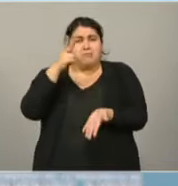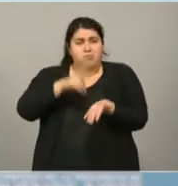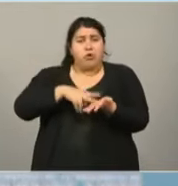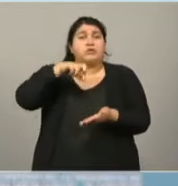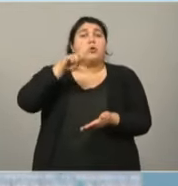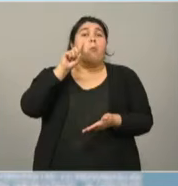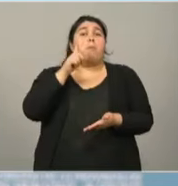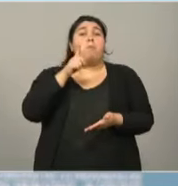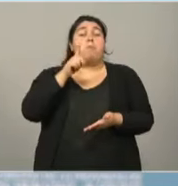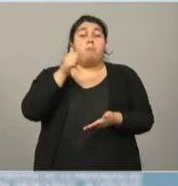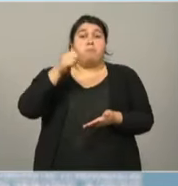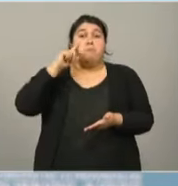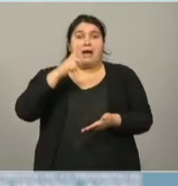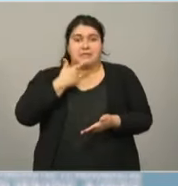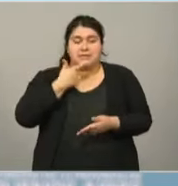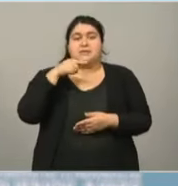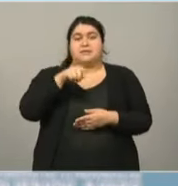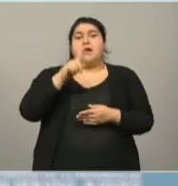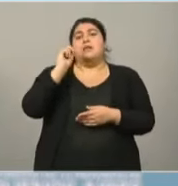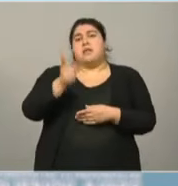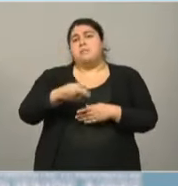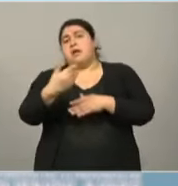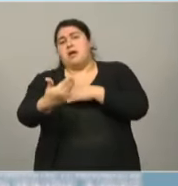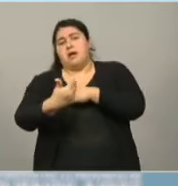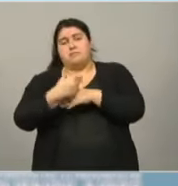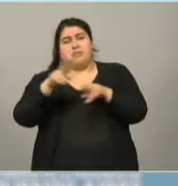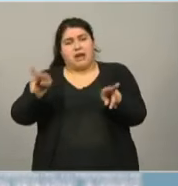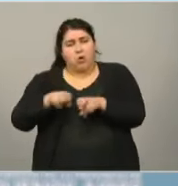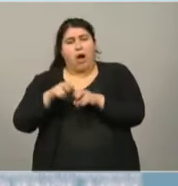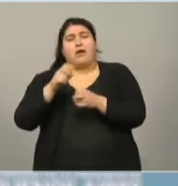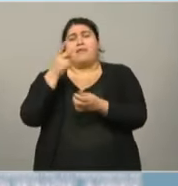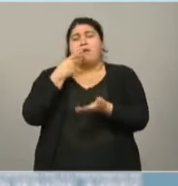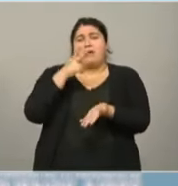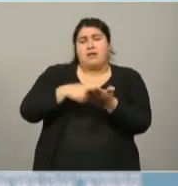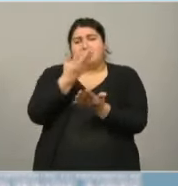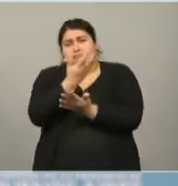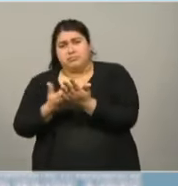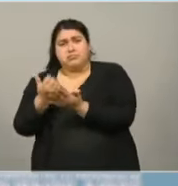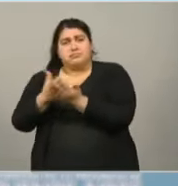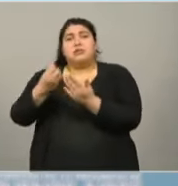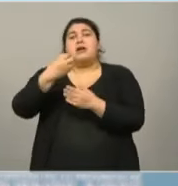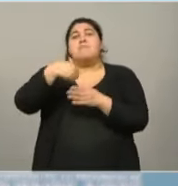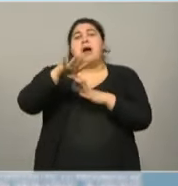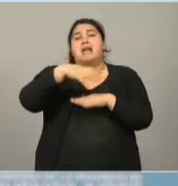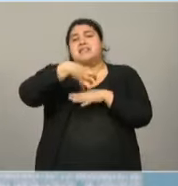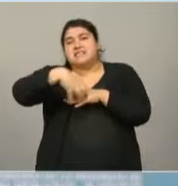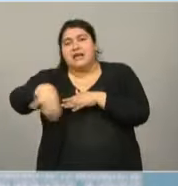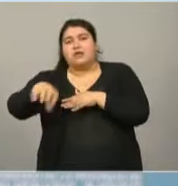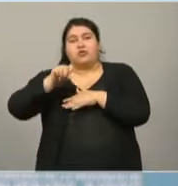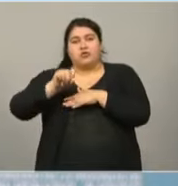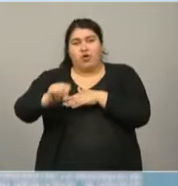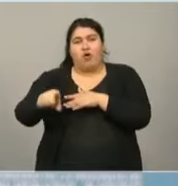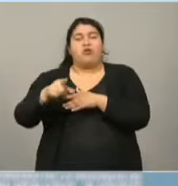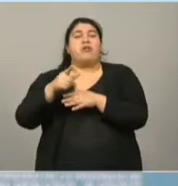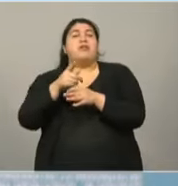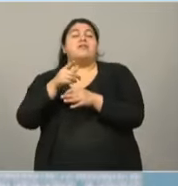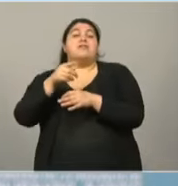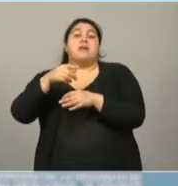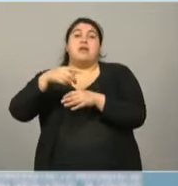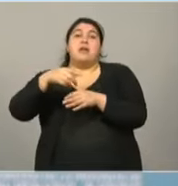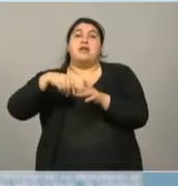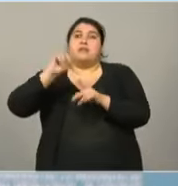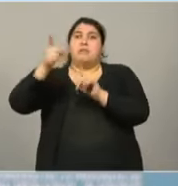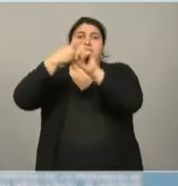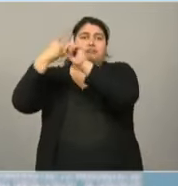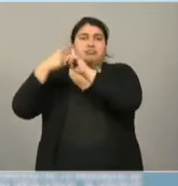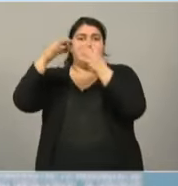el impuesto país y sobre todo en lo que recauda a través de retenciones que tienen que ver con el sector primario y con el comercio exterior a